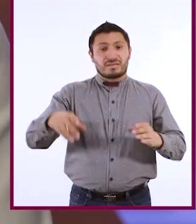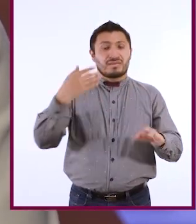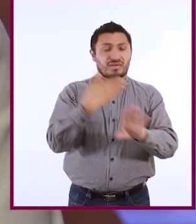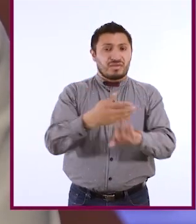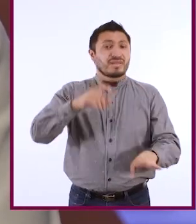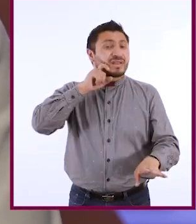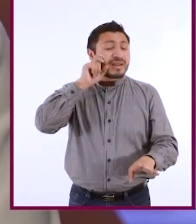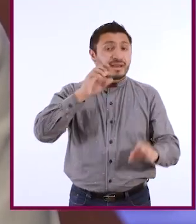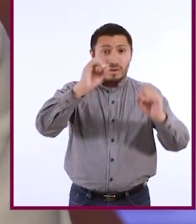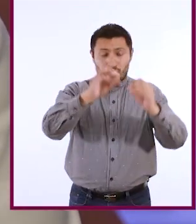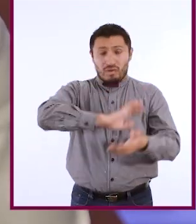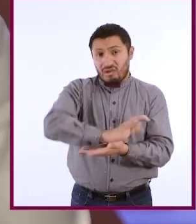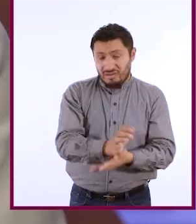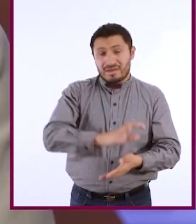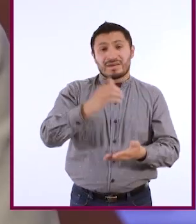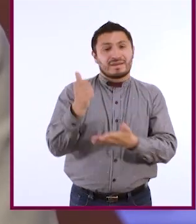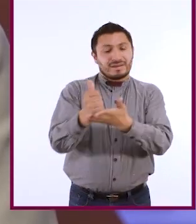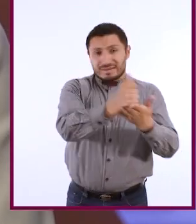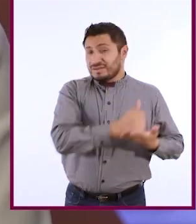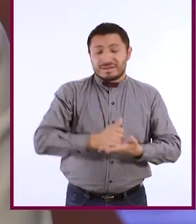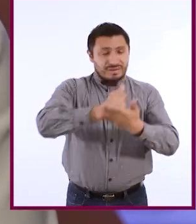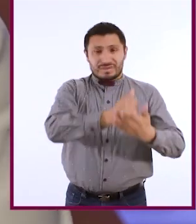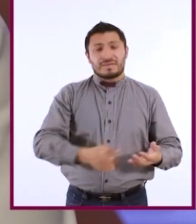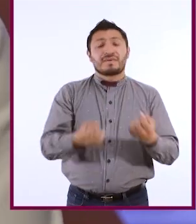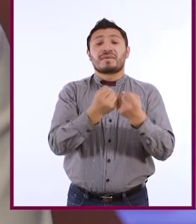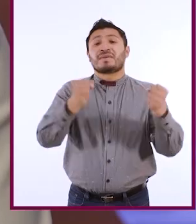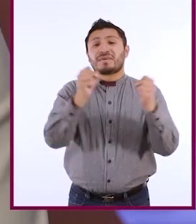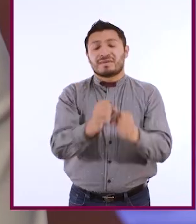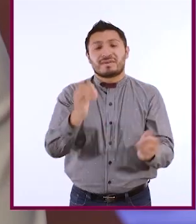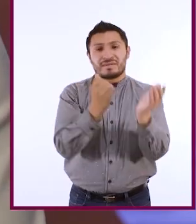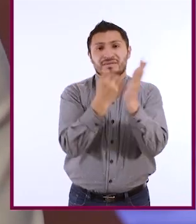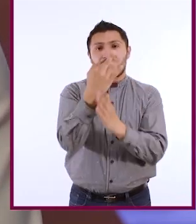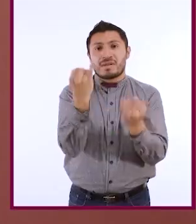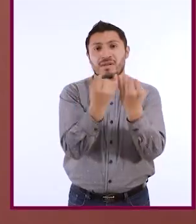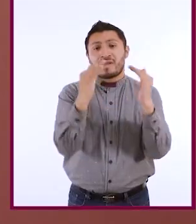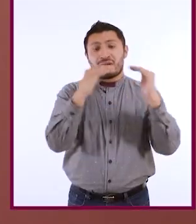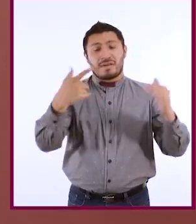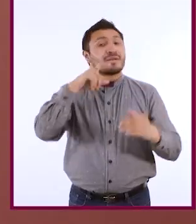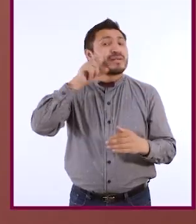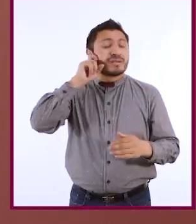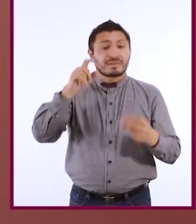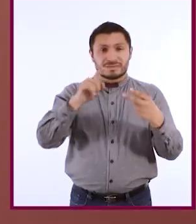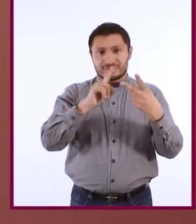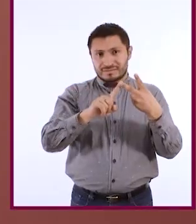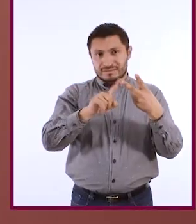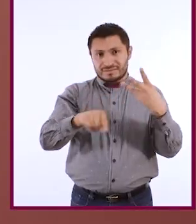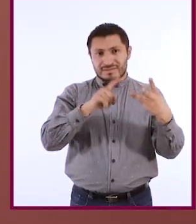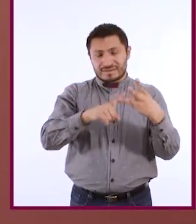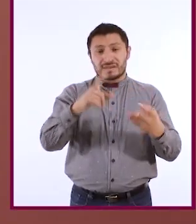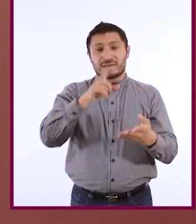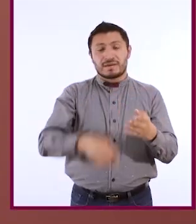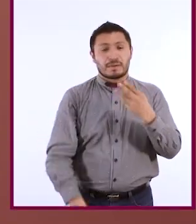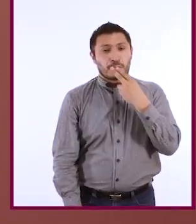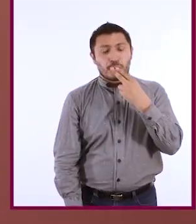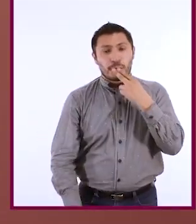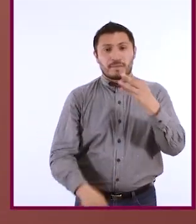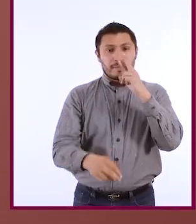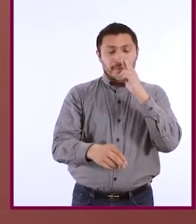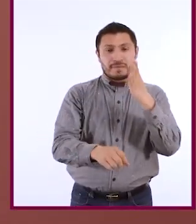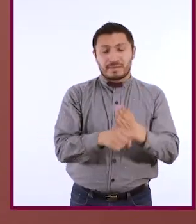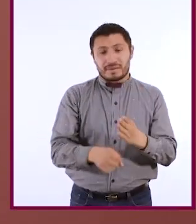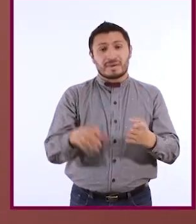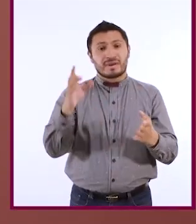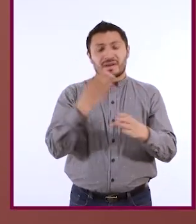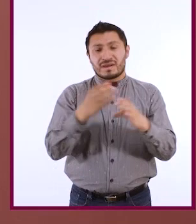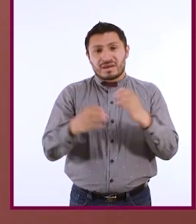o discriminación. Así ayudamos todas y todos a una sociedad con mayor igualdad de género. 3. Consume responsablemente. Consumir